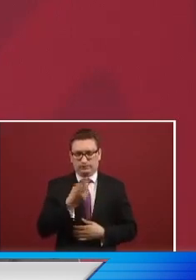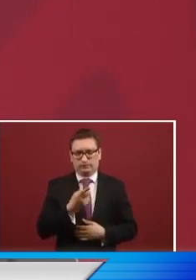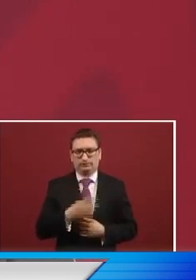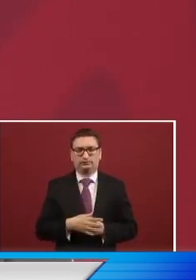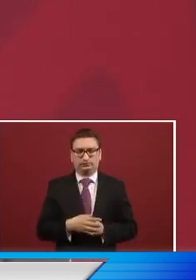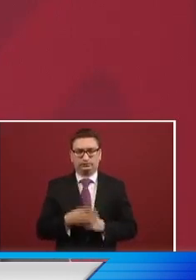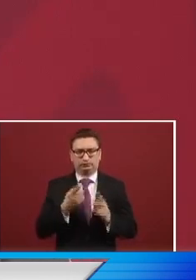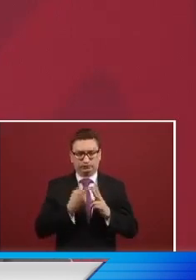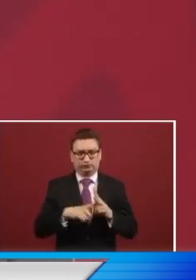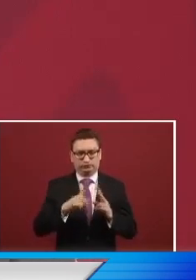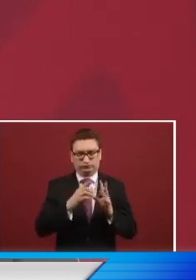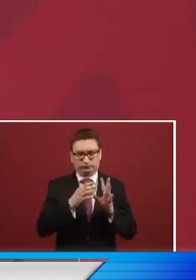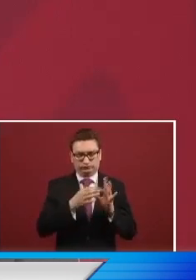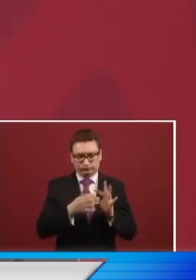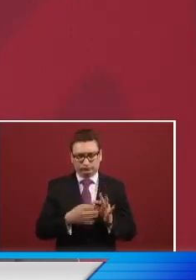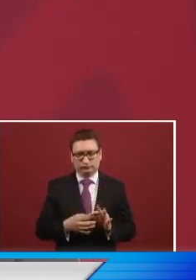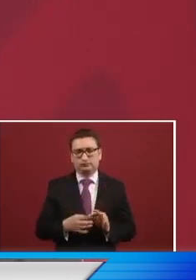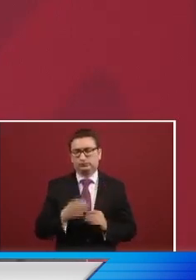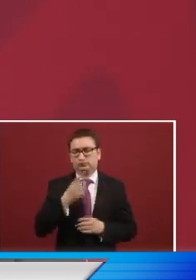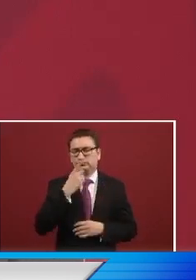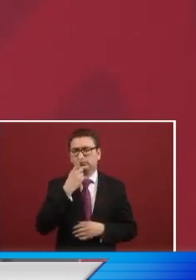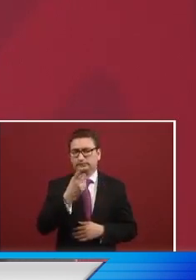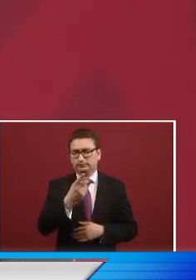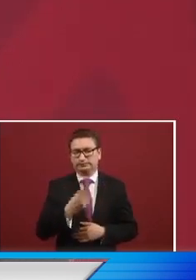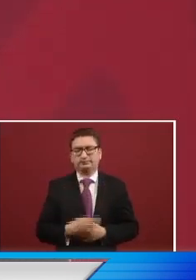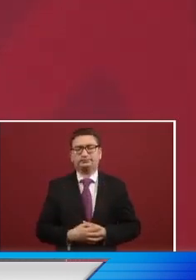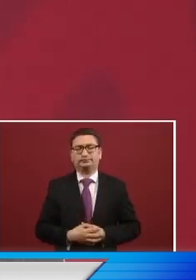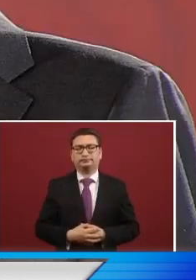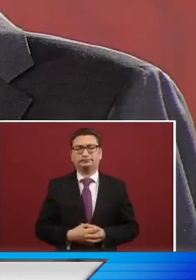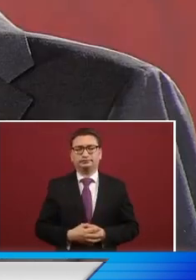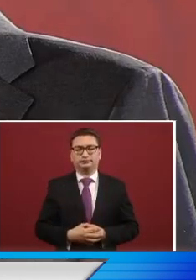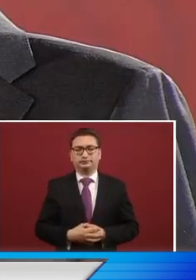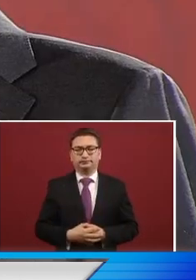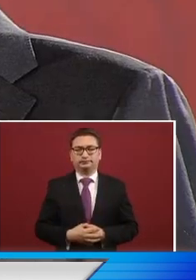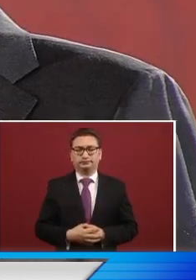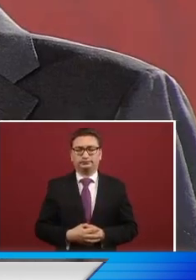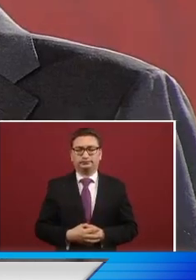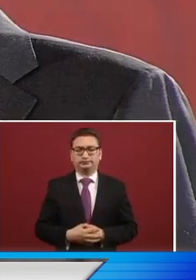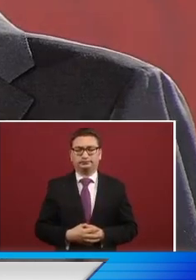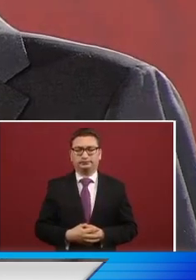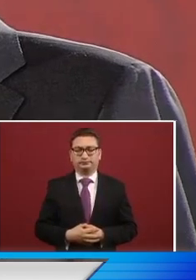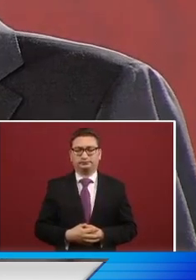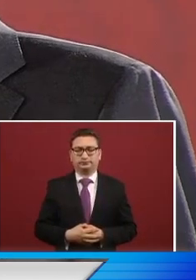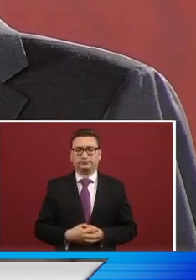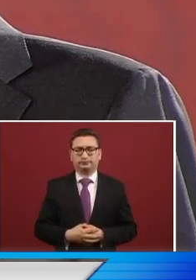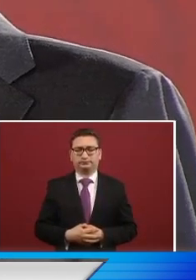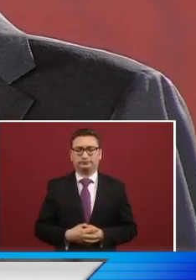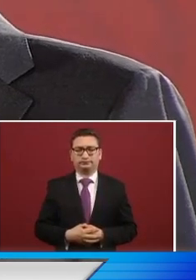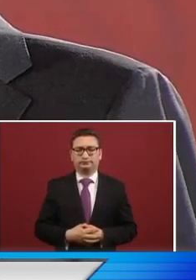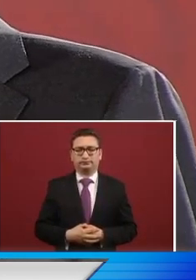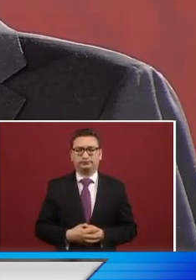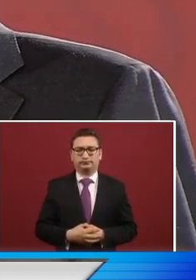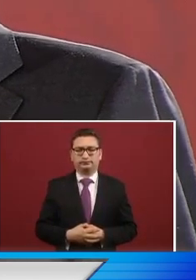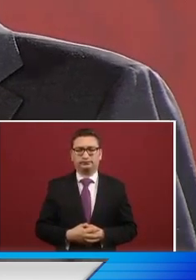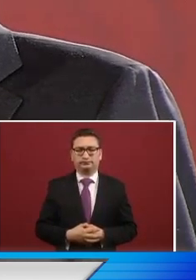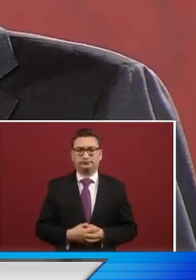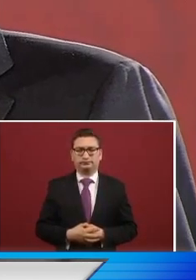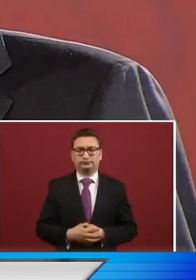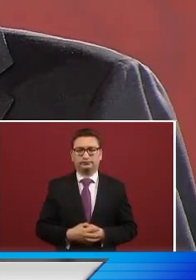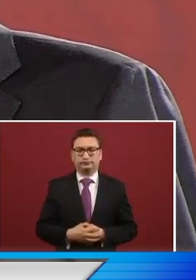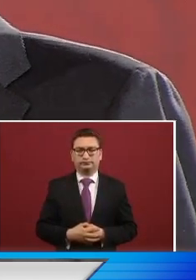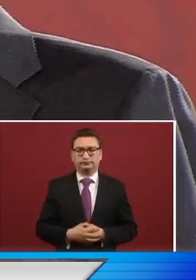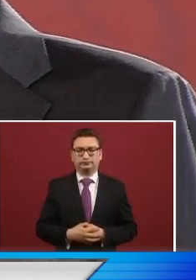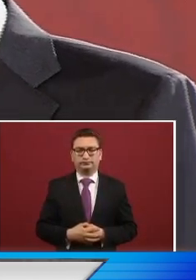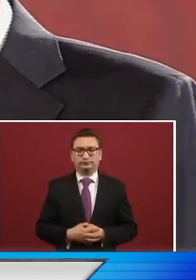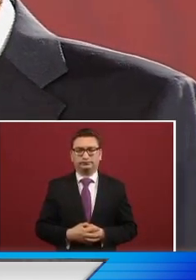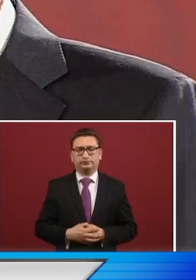compras consolidadas. Esta lucha ya se dio con el huachicol, que es muy similar a lo que ocurre con el proceso de compra consolidada de medicamentos, con el objetivo